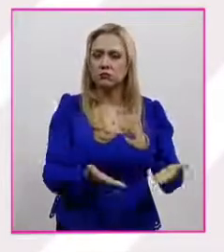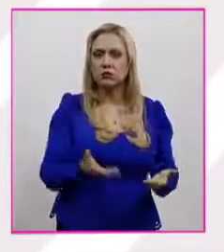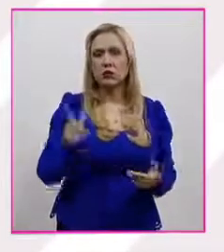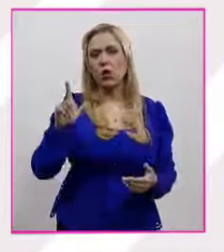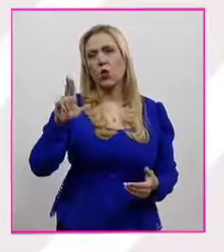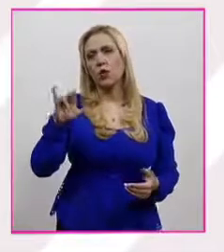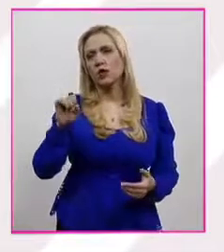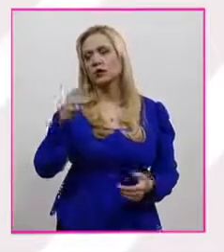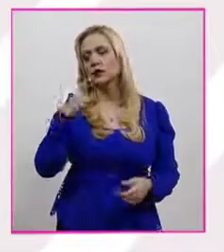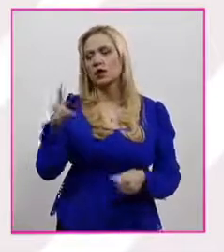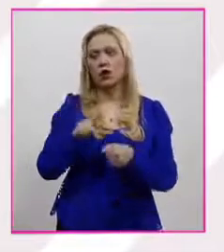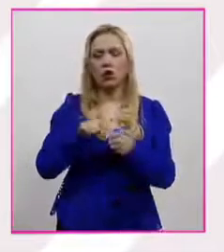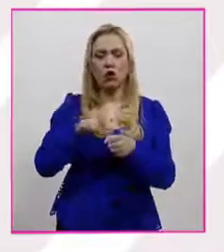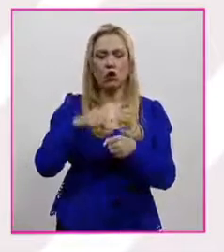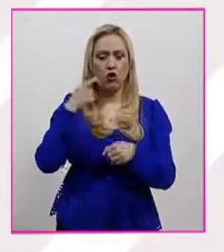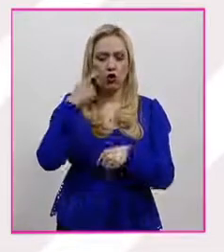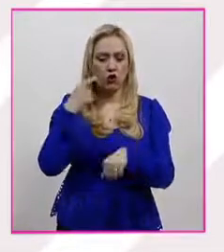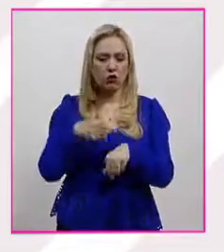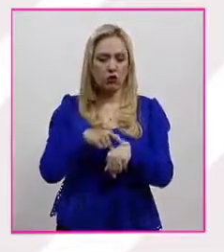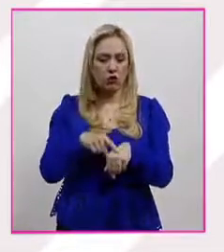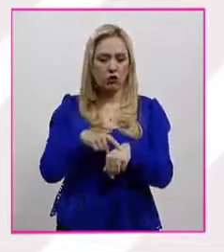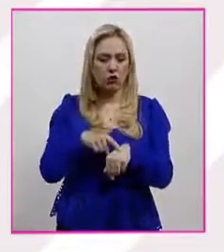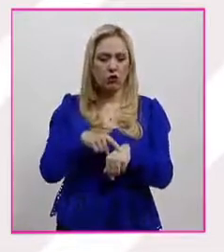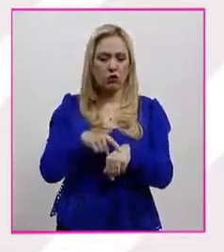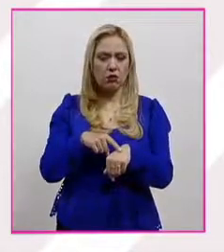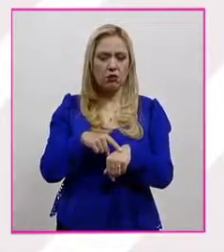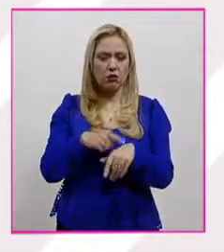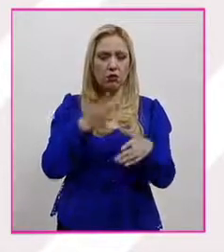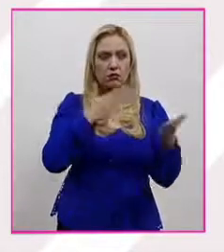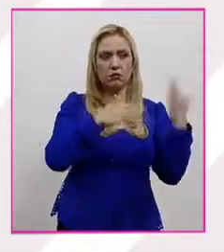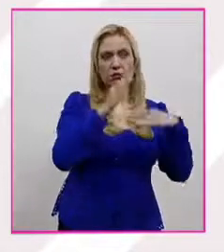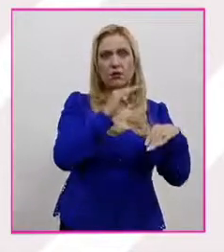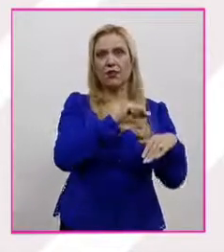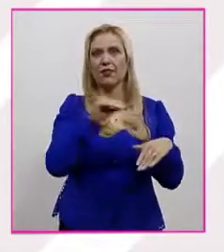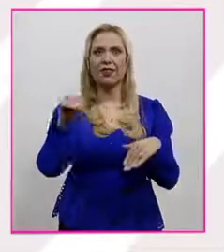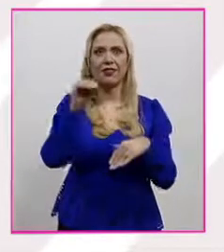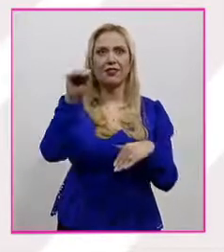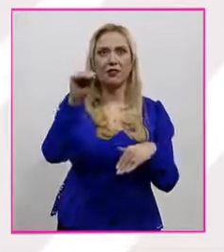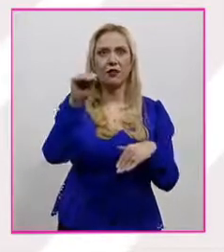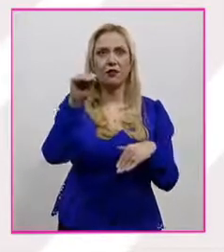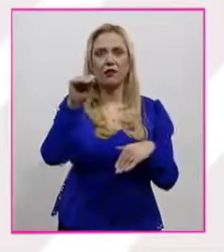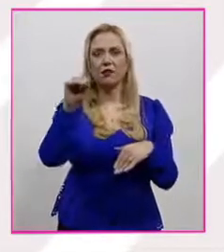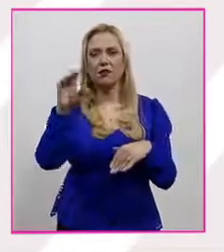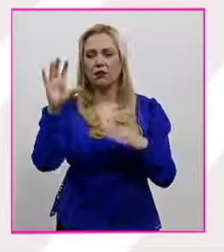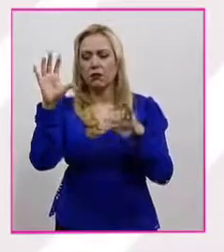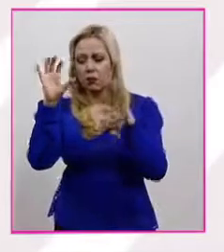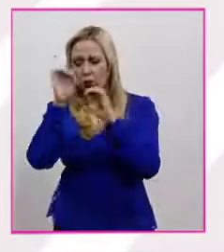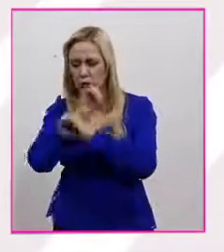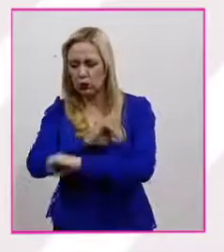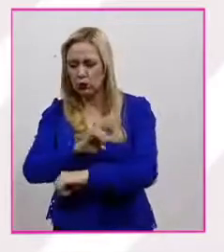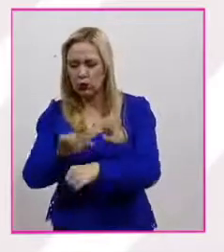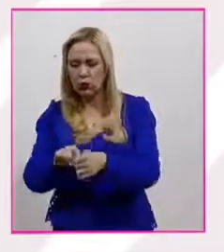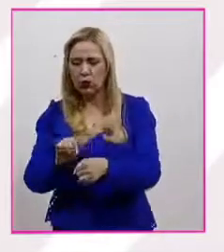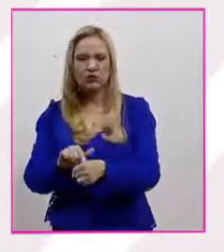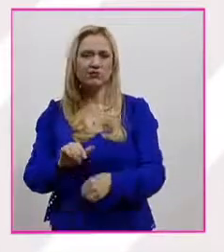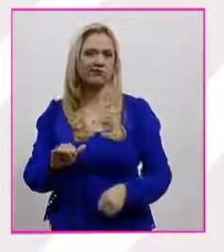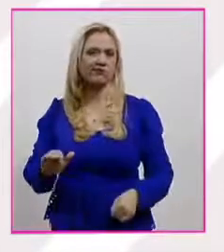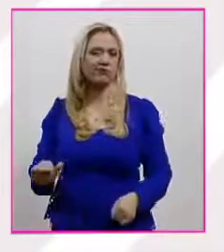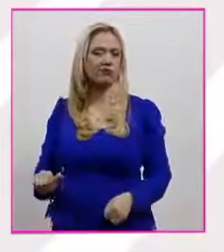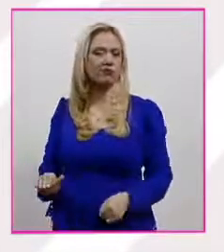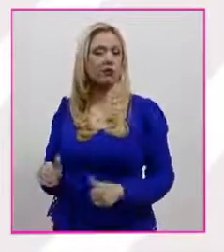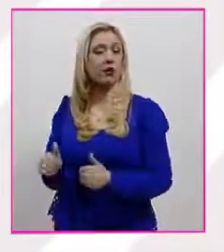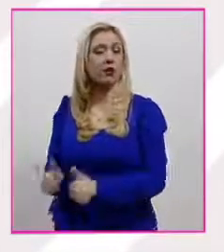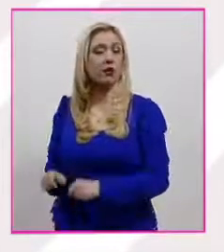¿no? Cómo los tonos de piel blanco están asociados a mayor movilidad social, luego entonces podemos empezar a entender cómo eso